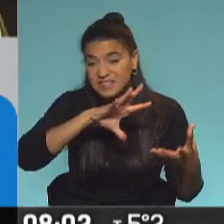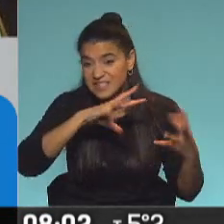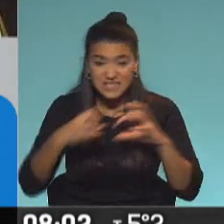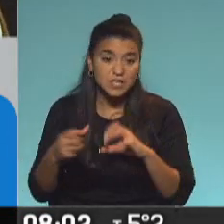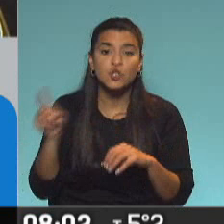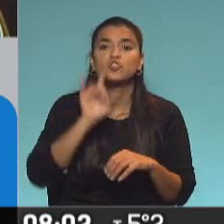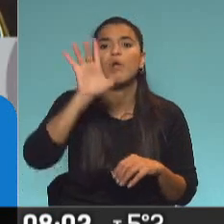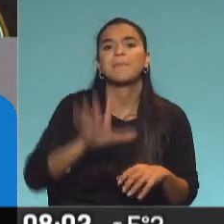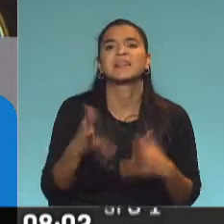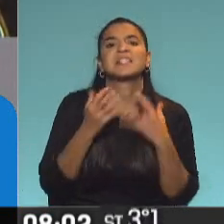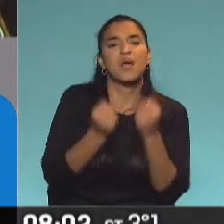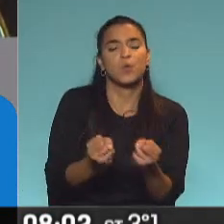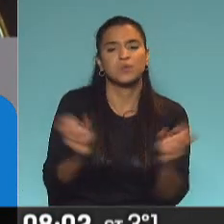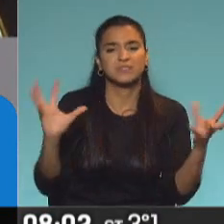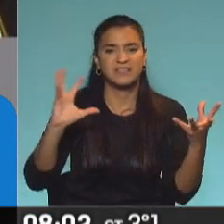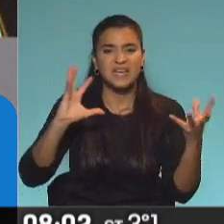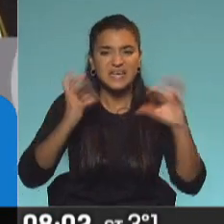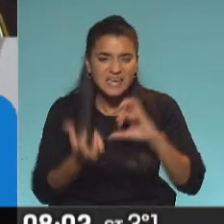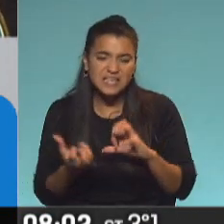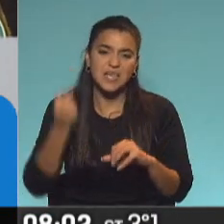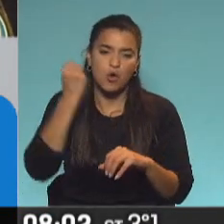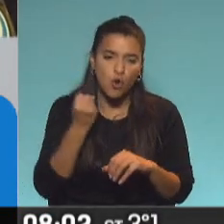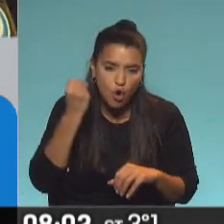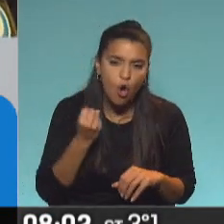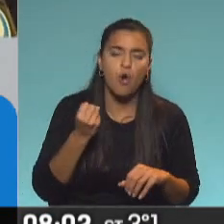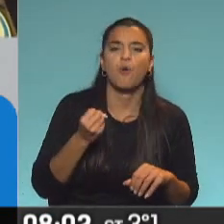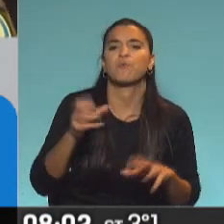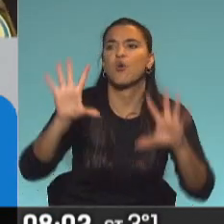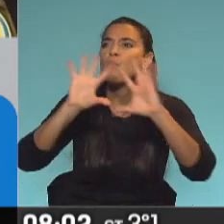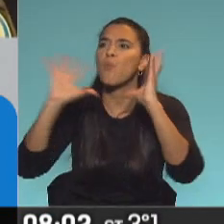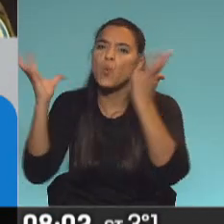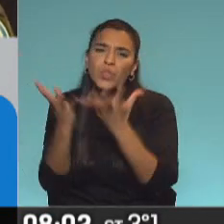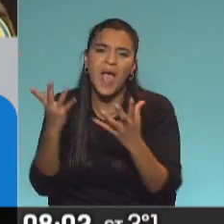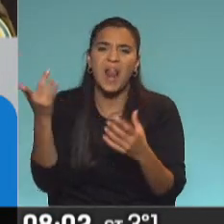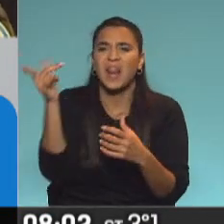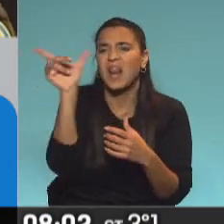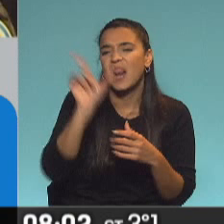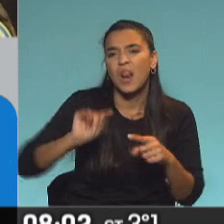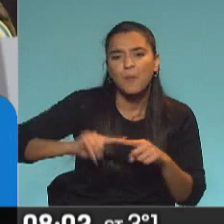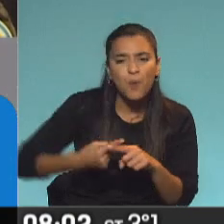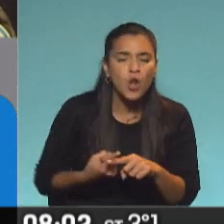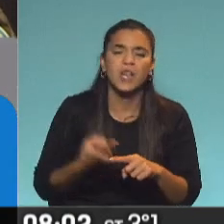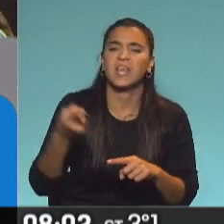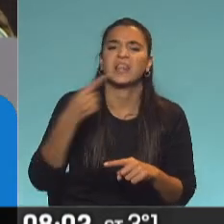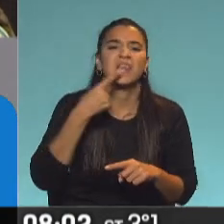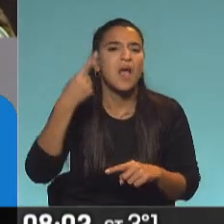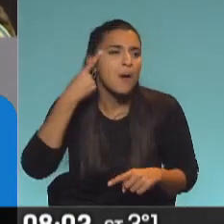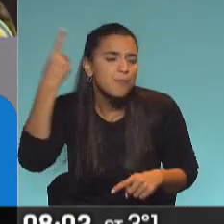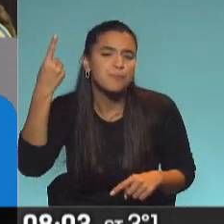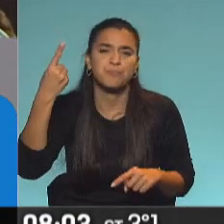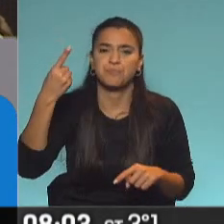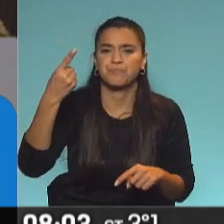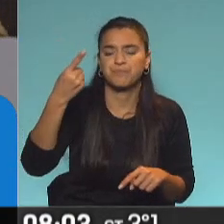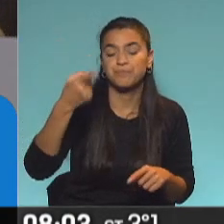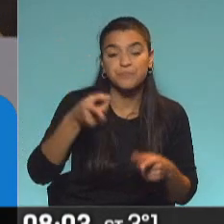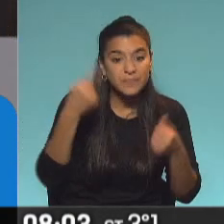no solo de salud, es una crisis económica, de ordenamiento mundial, de orden mundial, geopolítica, una crisis moral, ideológica, y todo